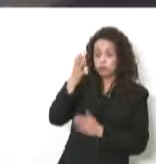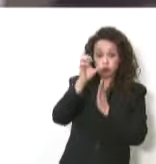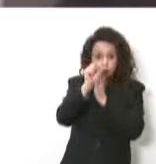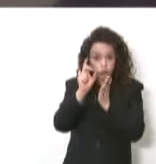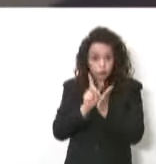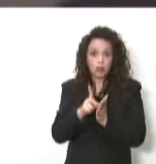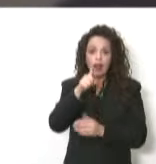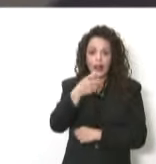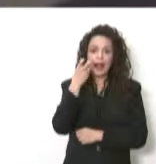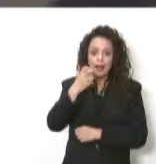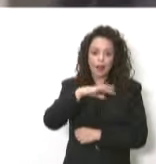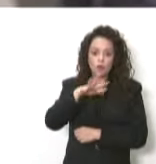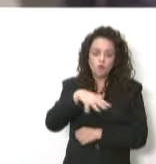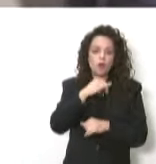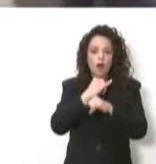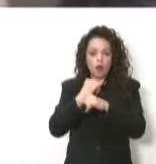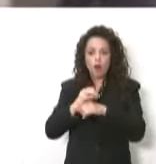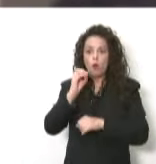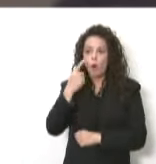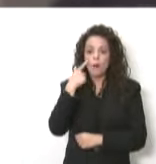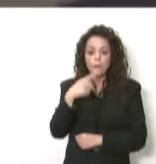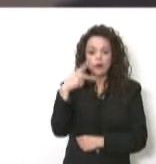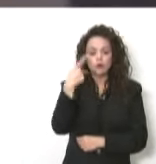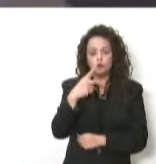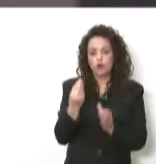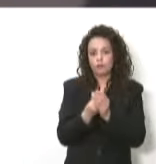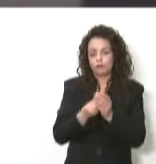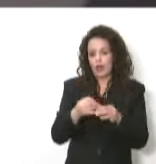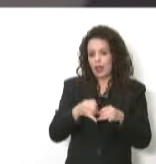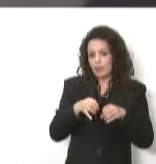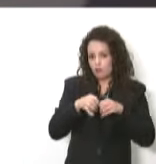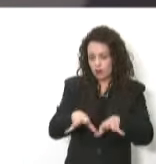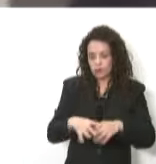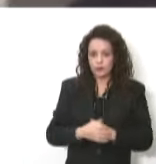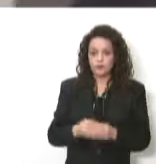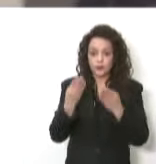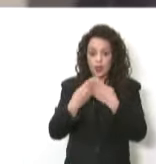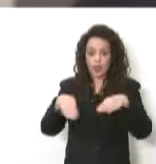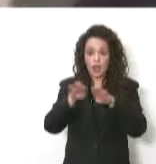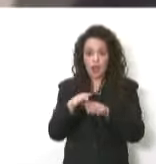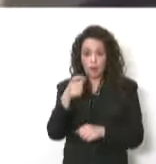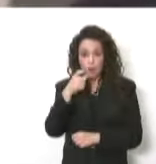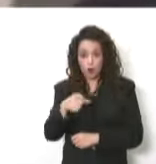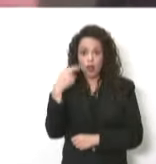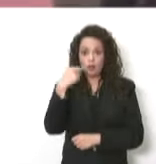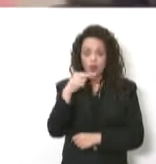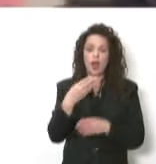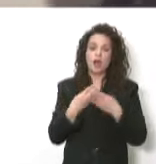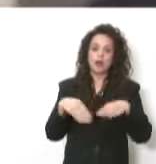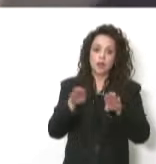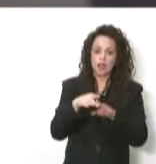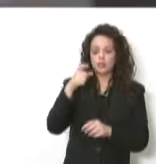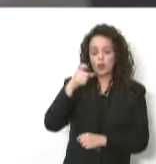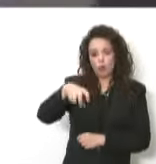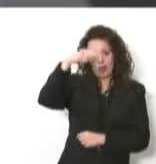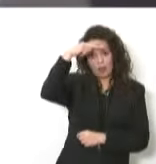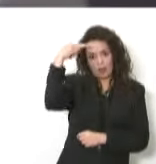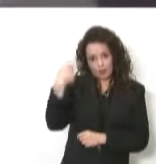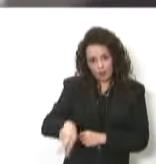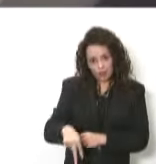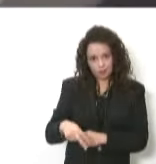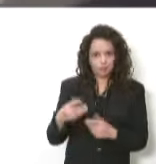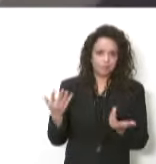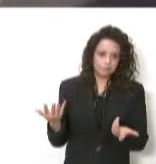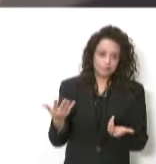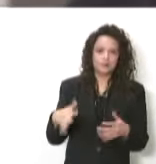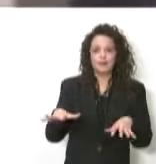o cuando quieran ver su información. La Casa de la Moneda se llama Casa de Moneda de México. No le veo tanto problema, pero